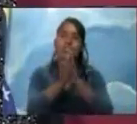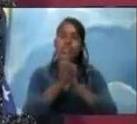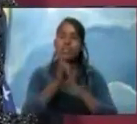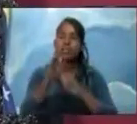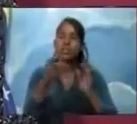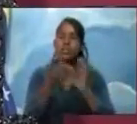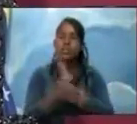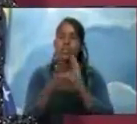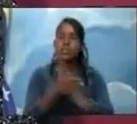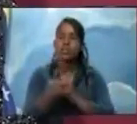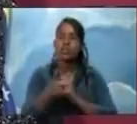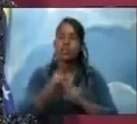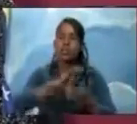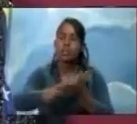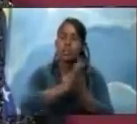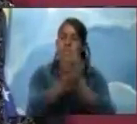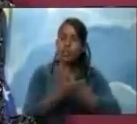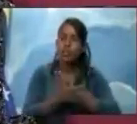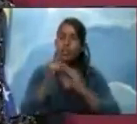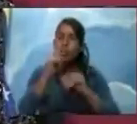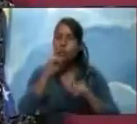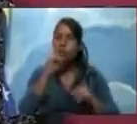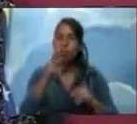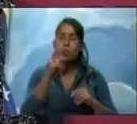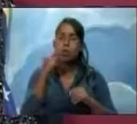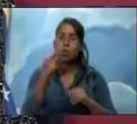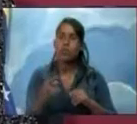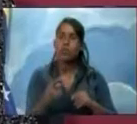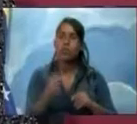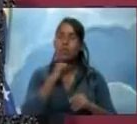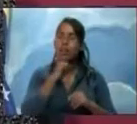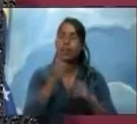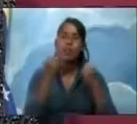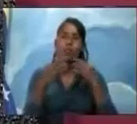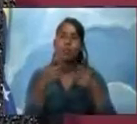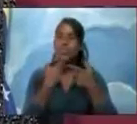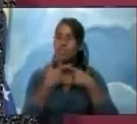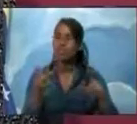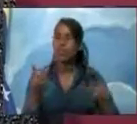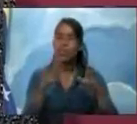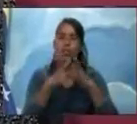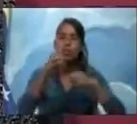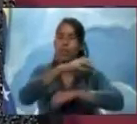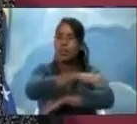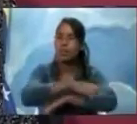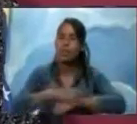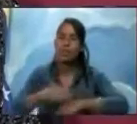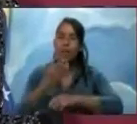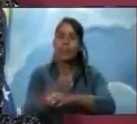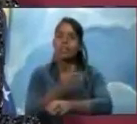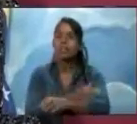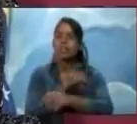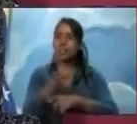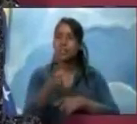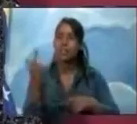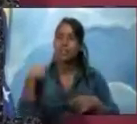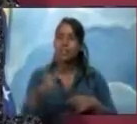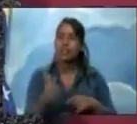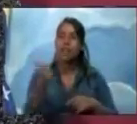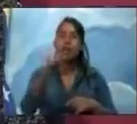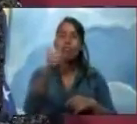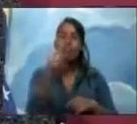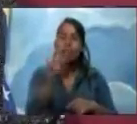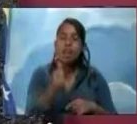participando allí, hollando las obras. Vemos como dice el texto, era muy diferente a todas las bestias que vi antes de ella y tenía